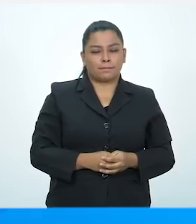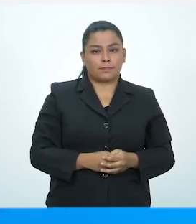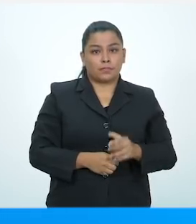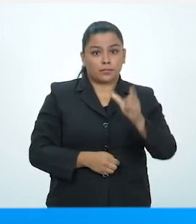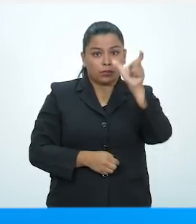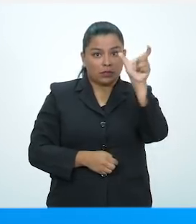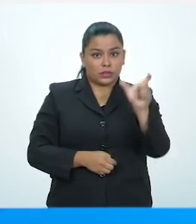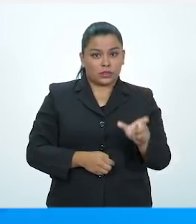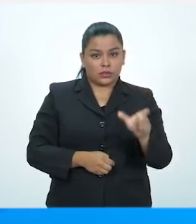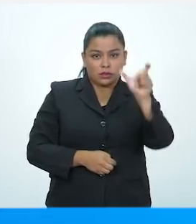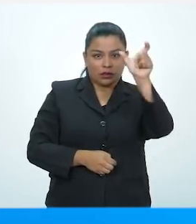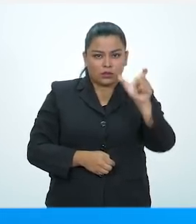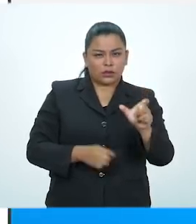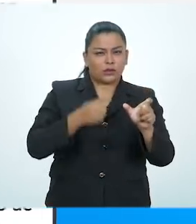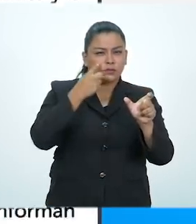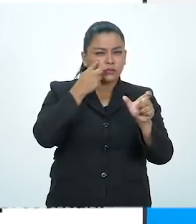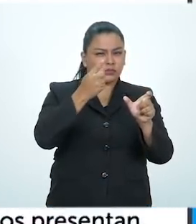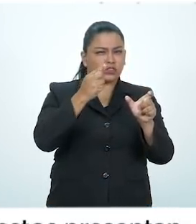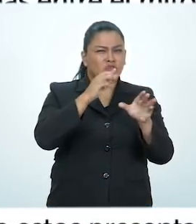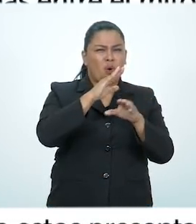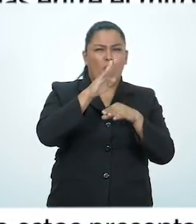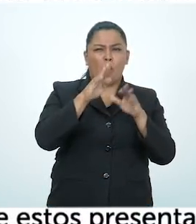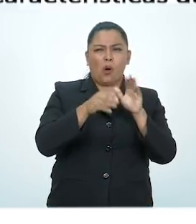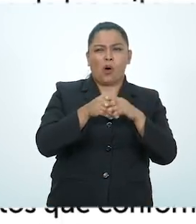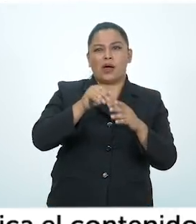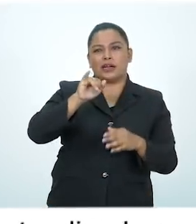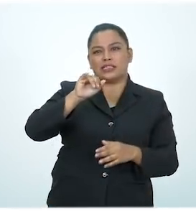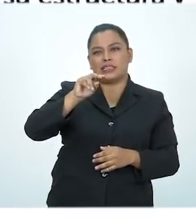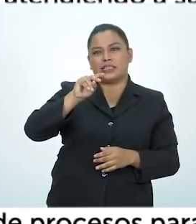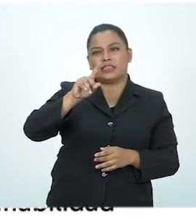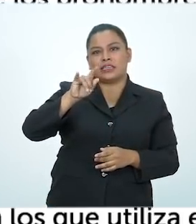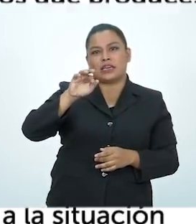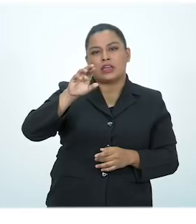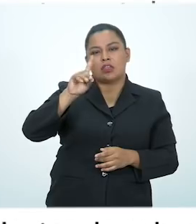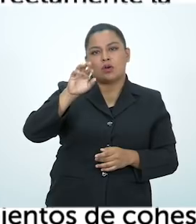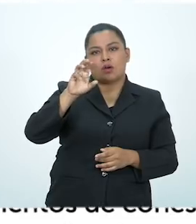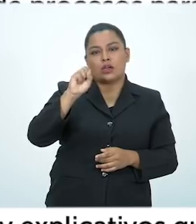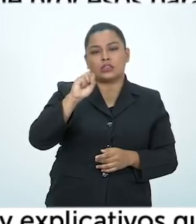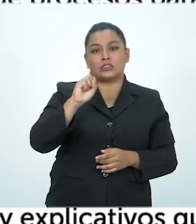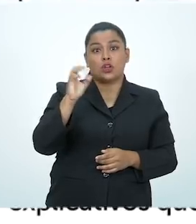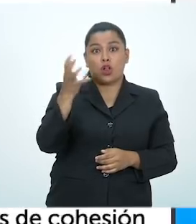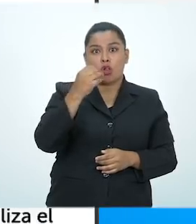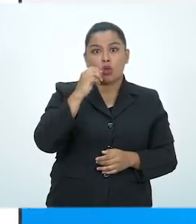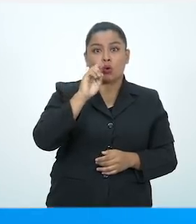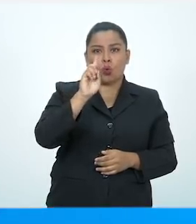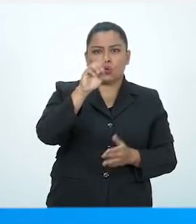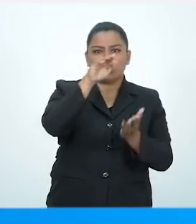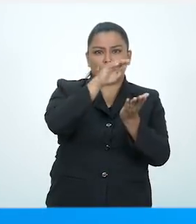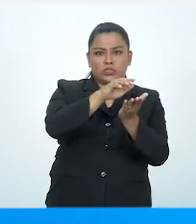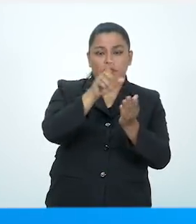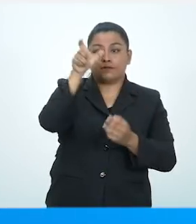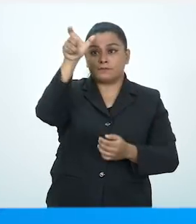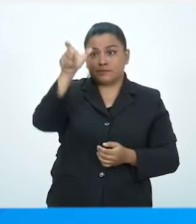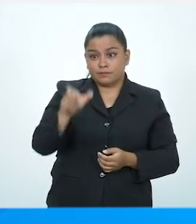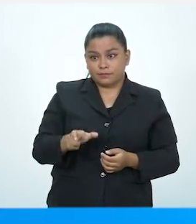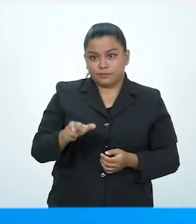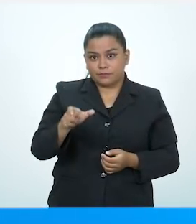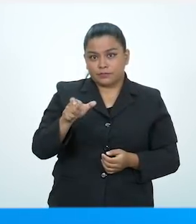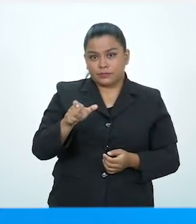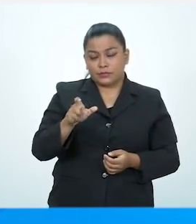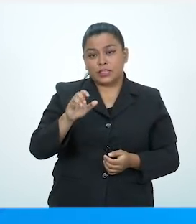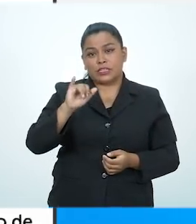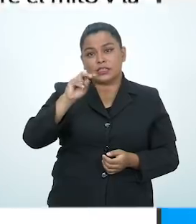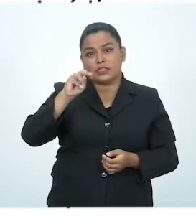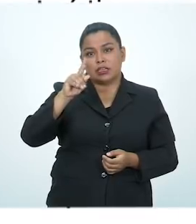Al lado izquierdo podemos observar todos los indicadores de logro de la unidad 1 y al lado derecho